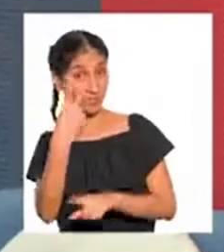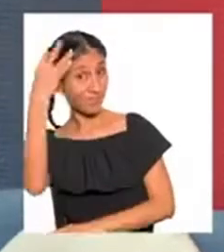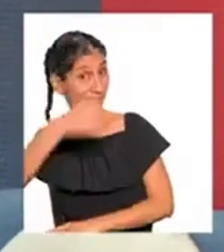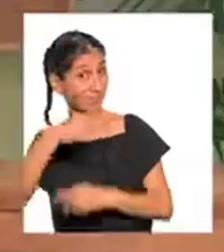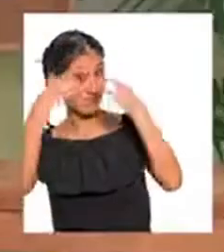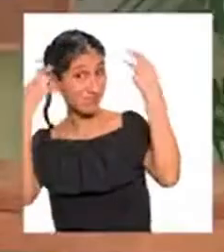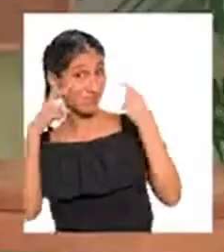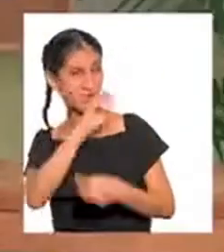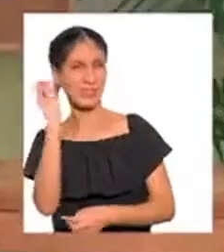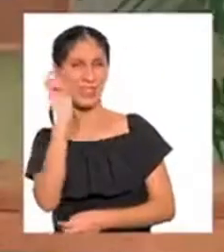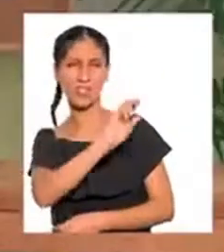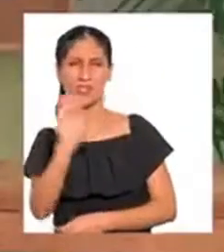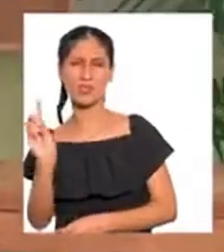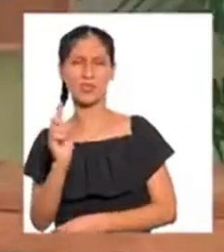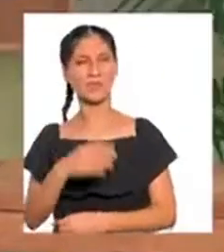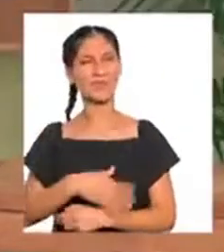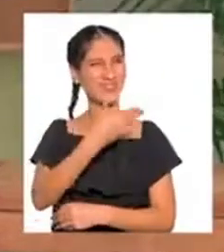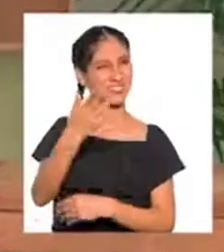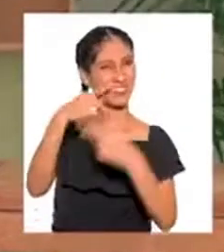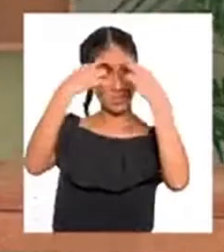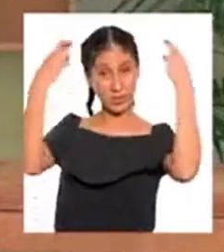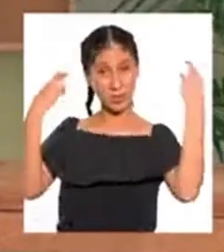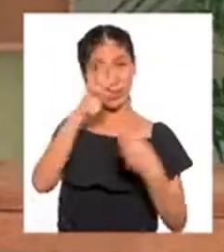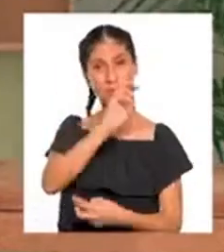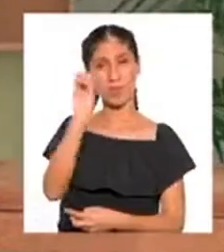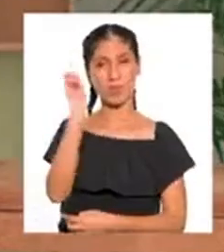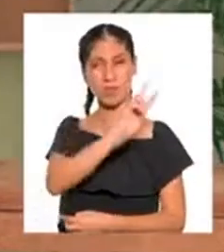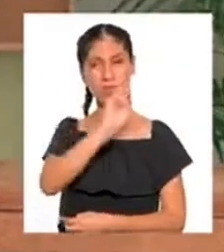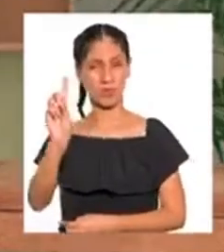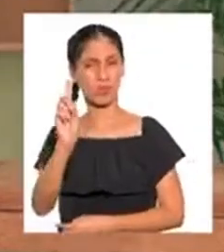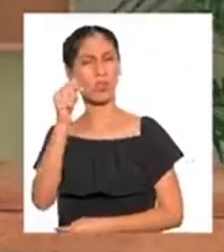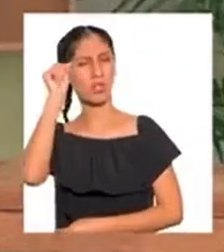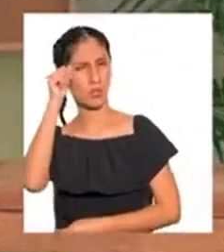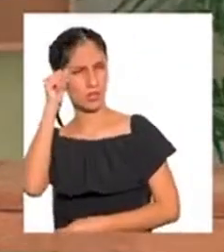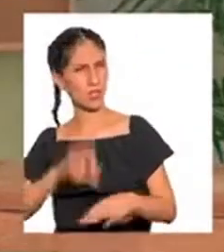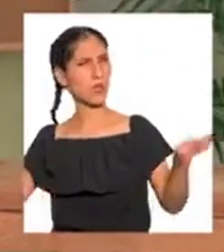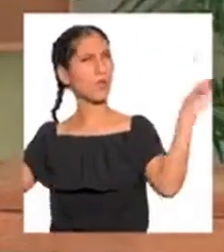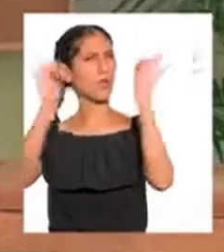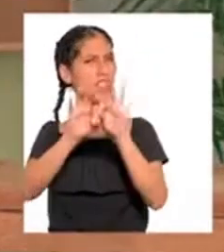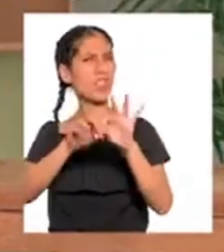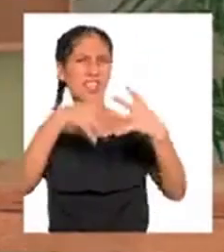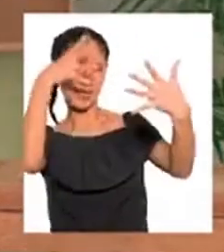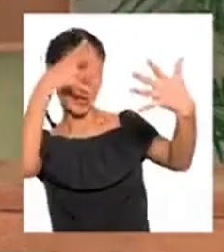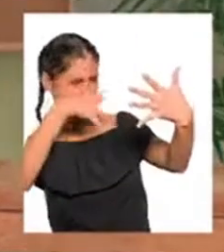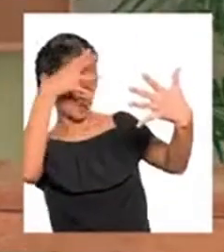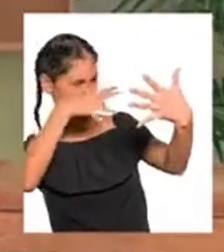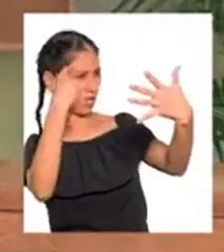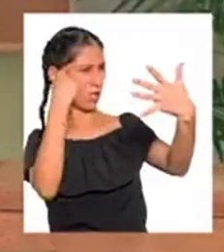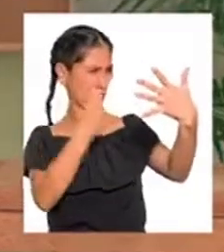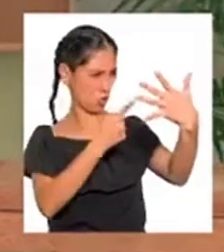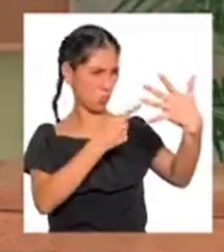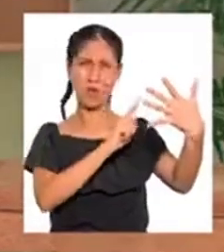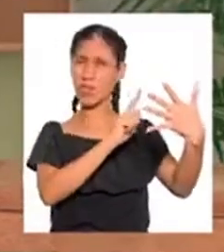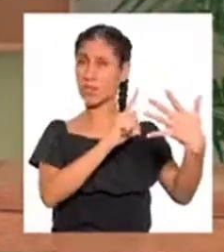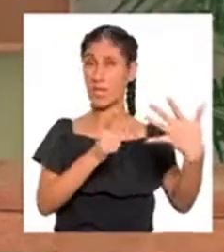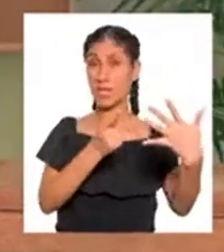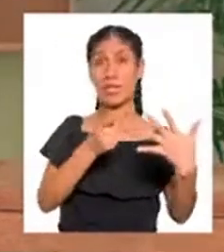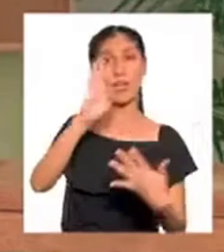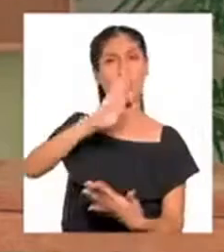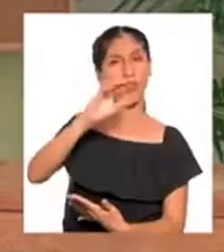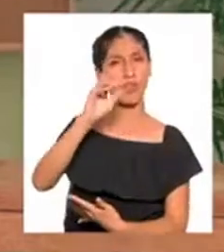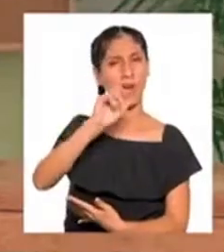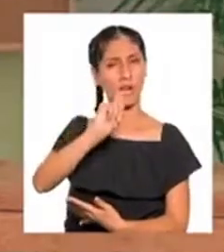2021? Promo 2021. No olviden que lo importante es siempre investigar y conocer los factores que llevan a un